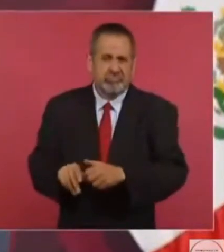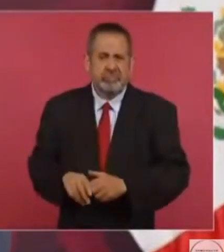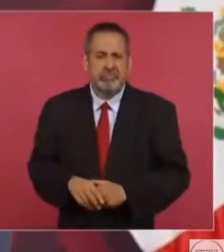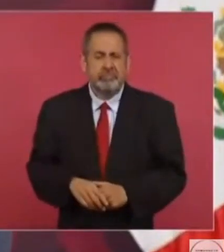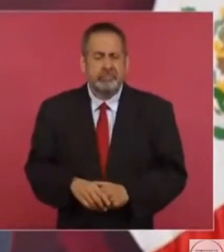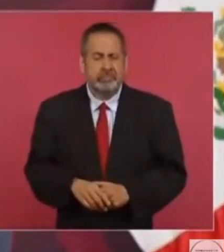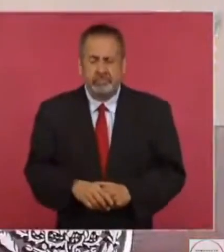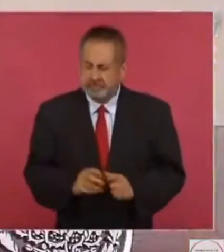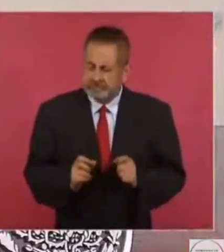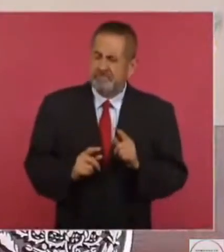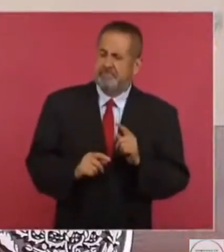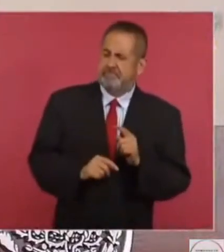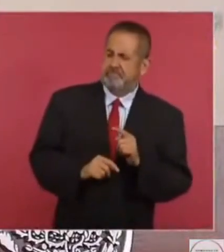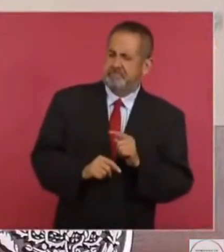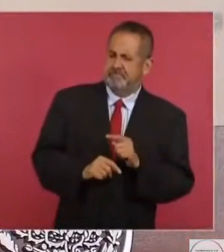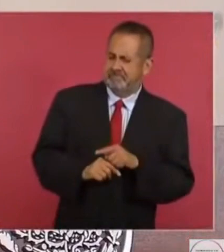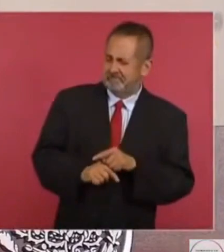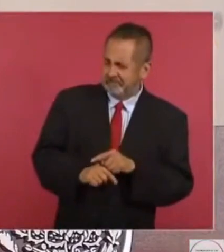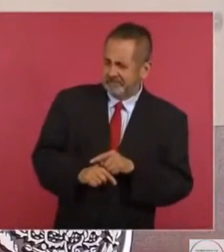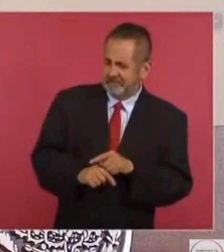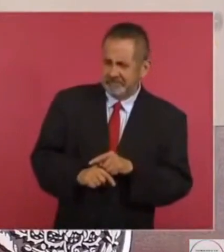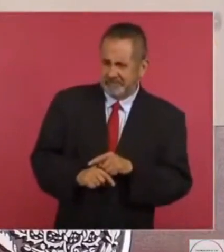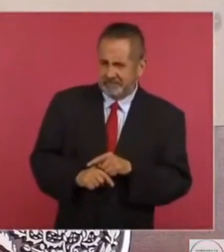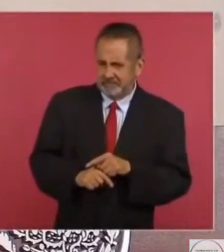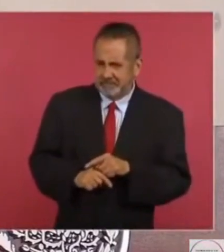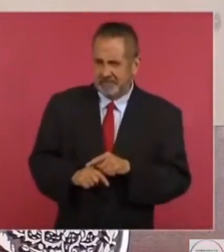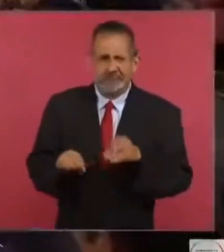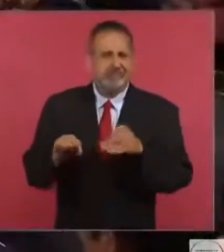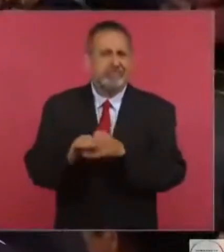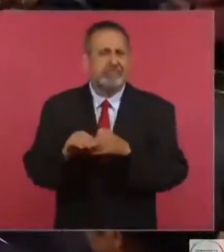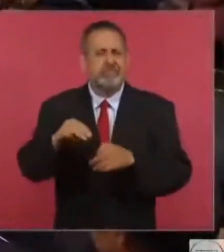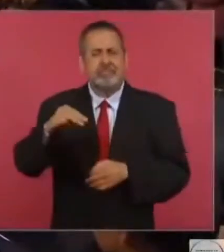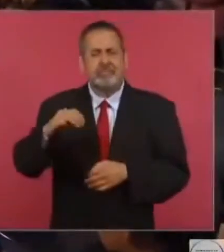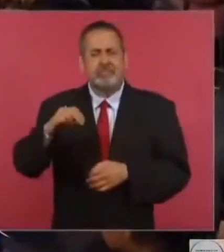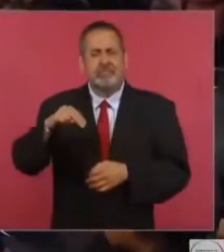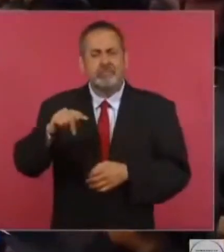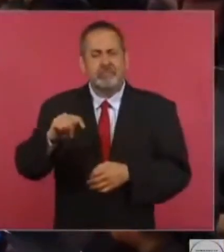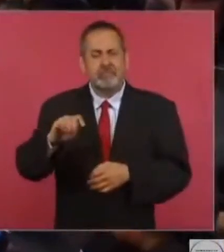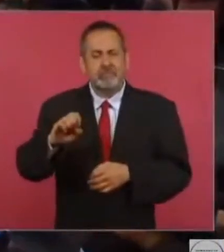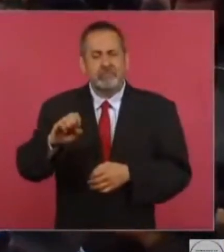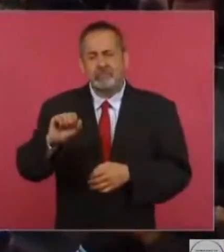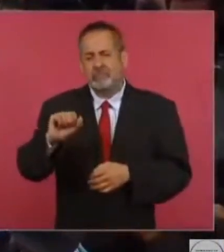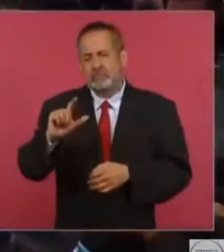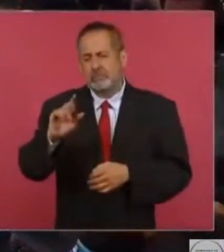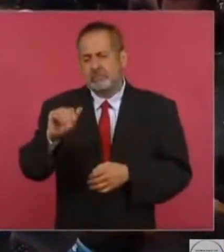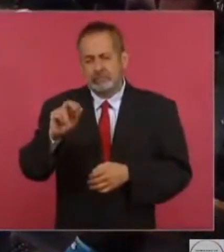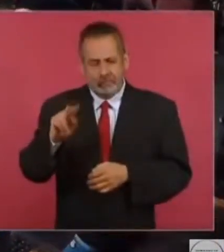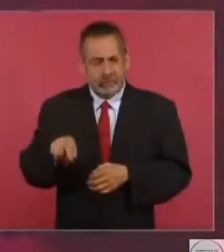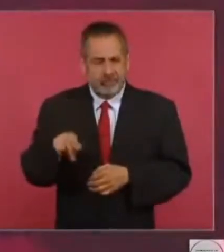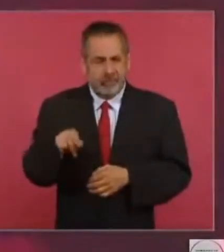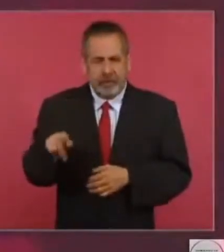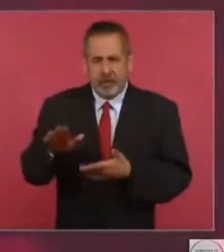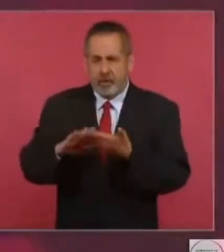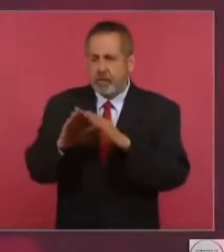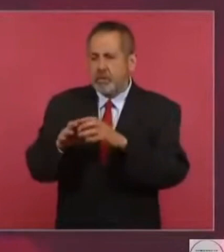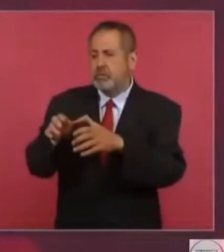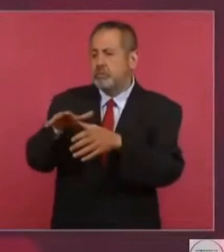Me llamó la atención. Cerca de Montalbán, pero en la montaña, una